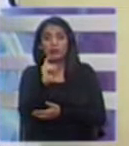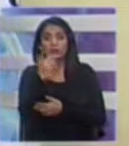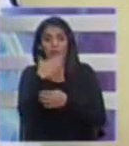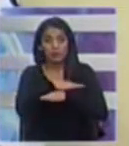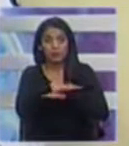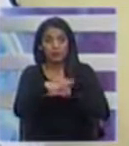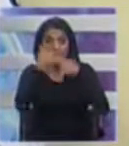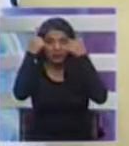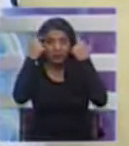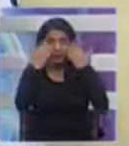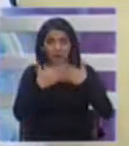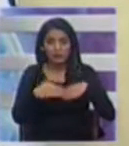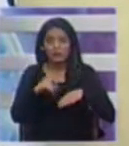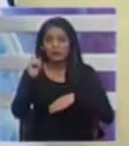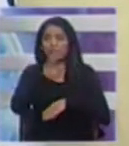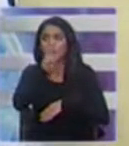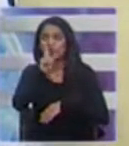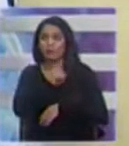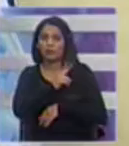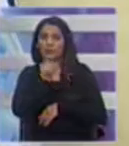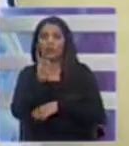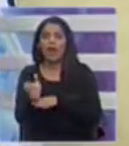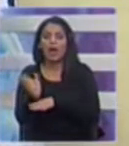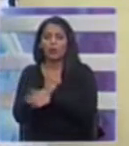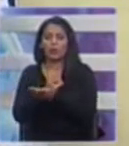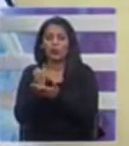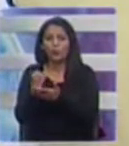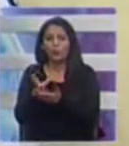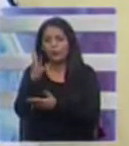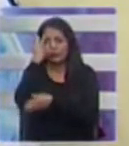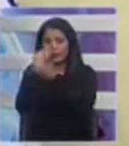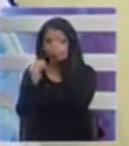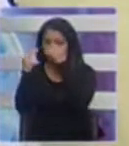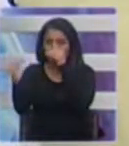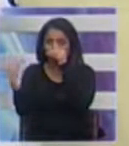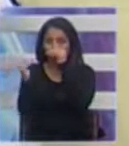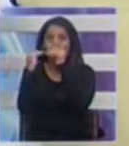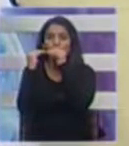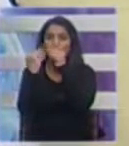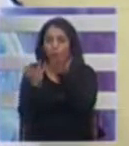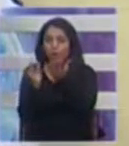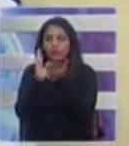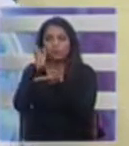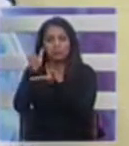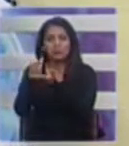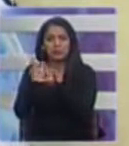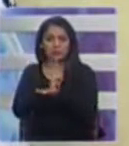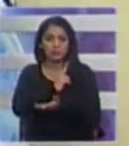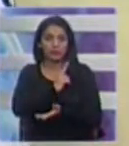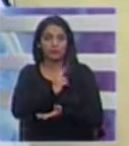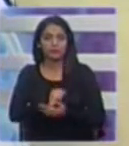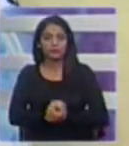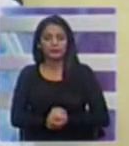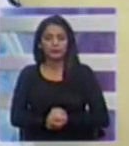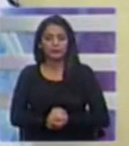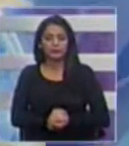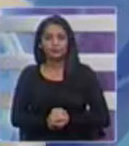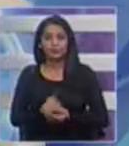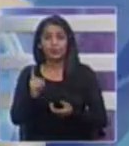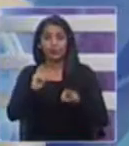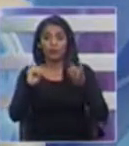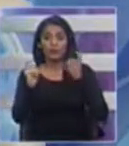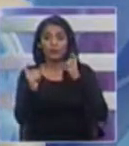una asamblea independiente si apoyáramos a un binomio presidencial. Sería una contradicción de lo que nosotros estamos profesando. ¿Qué